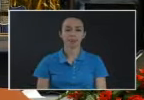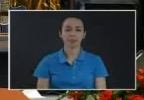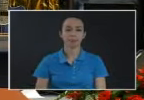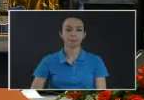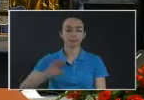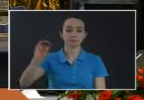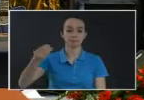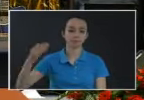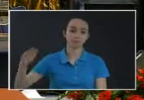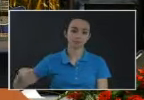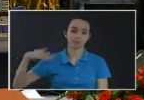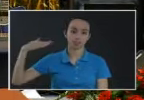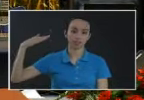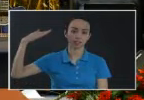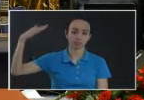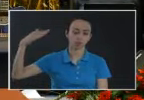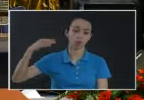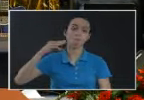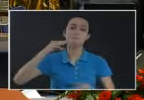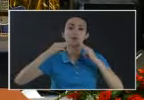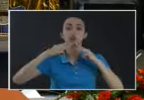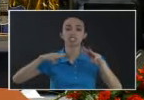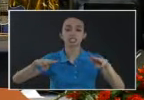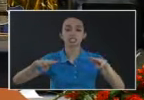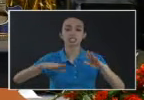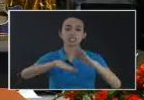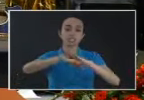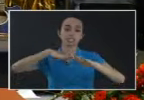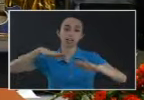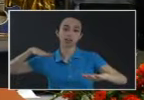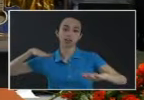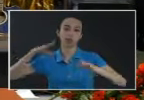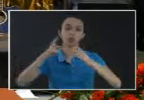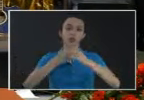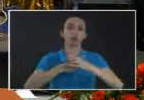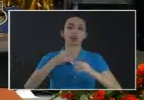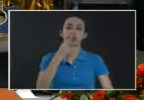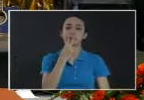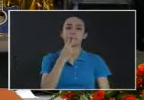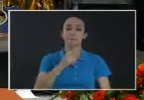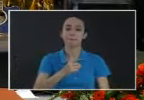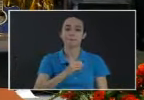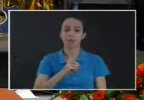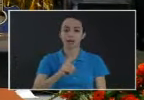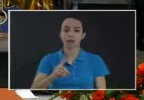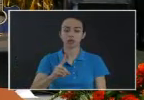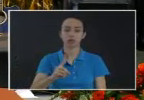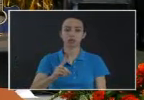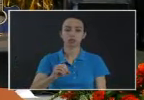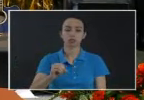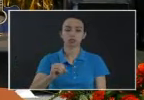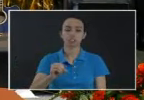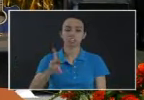que crecido ya Moisés salió a sus hermanos y los vio en sus